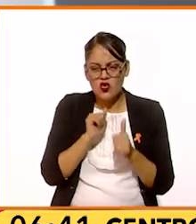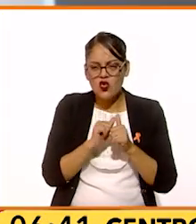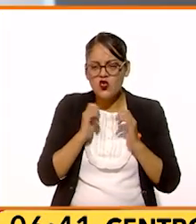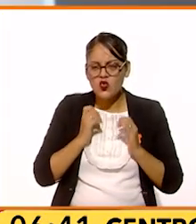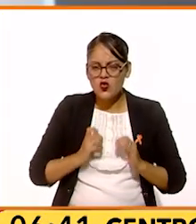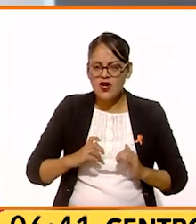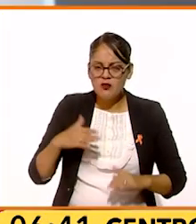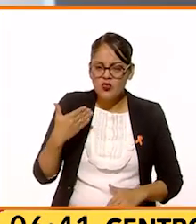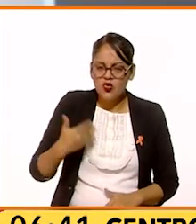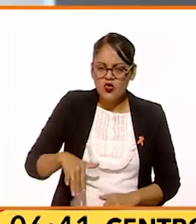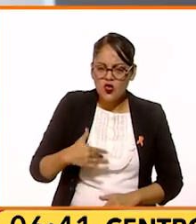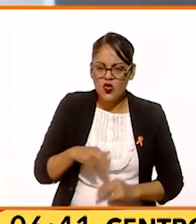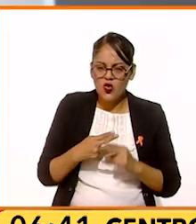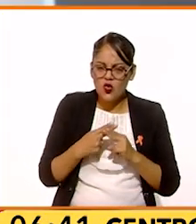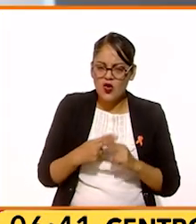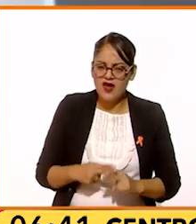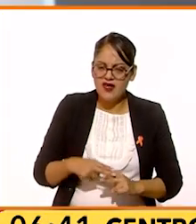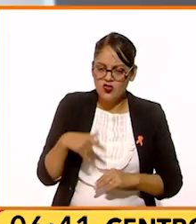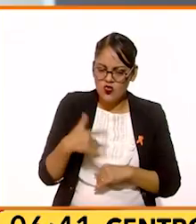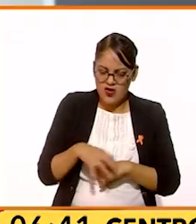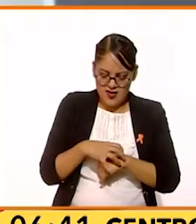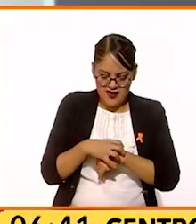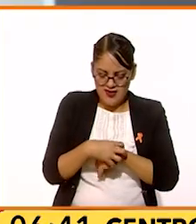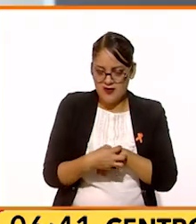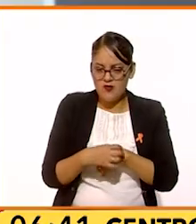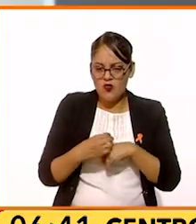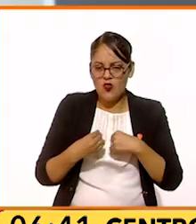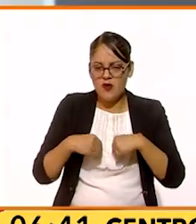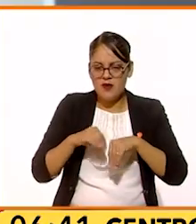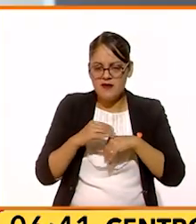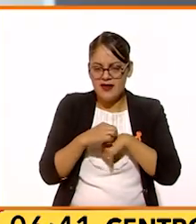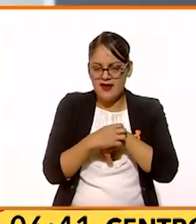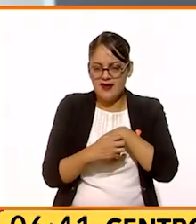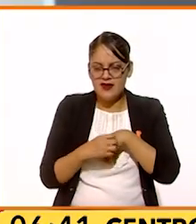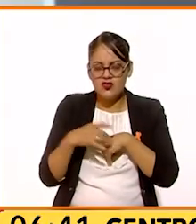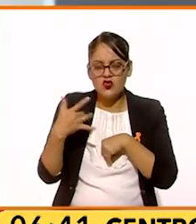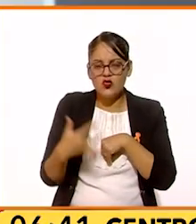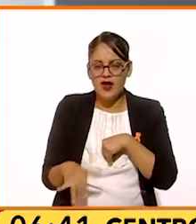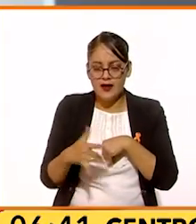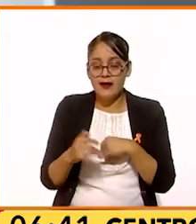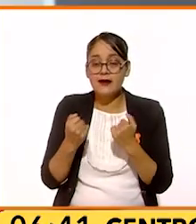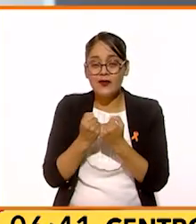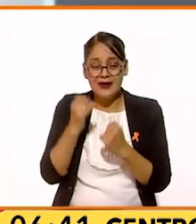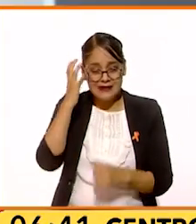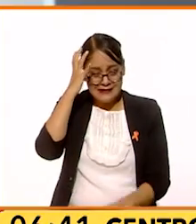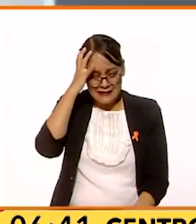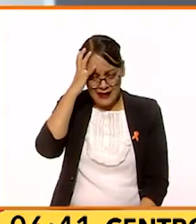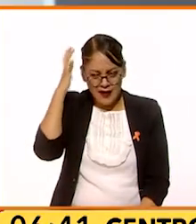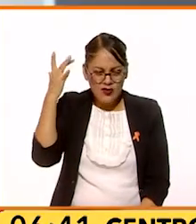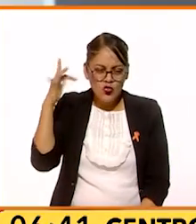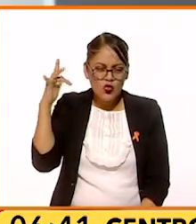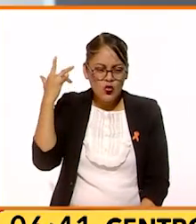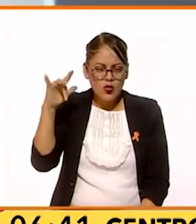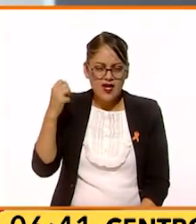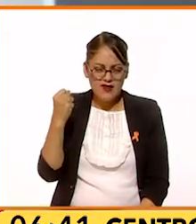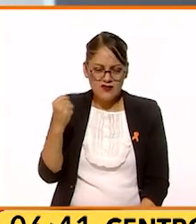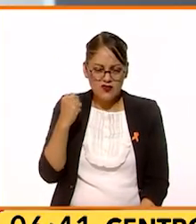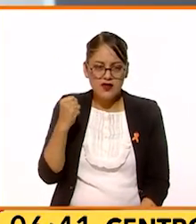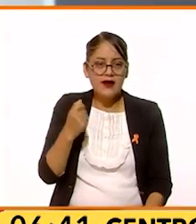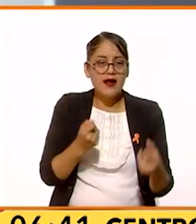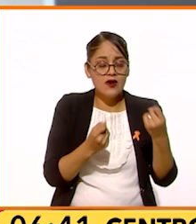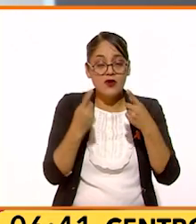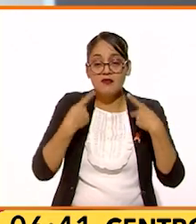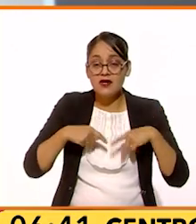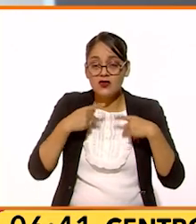cuerpo, dolor de articulaciones o de las coyunturas, también dolor de cabeza muy intenso. Muchas personas refieren que